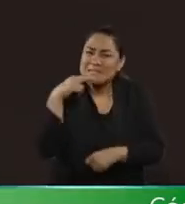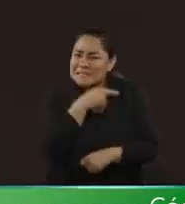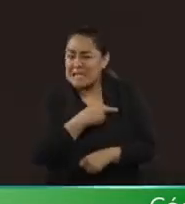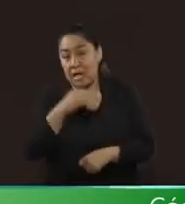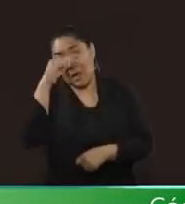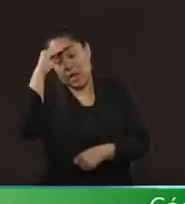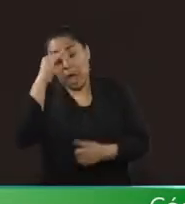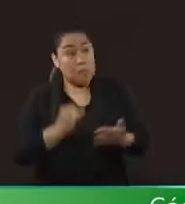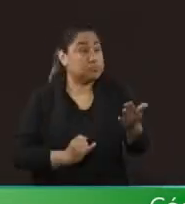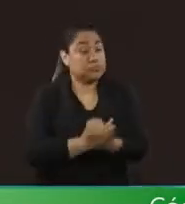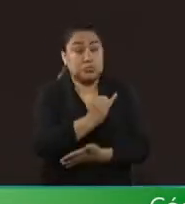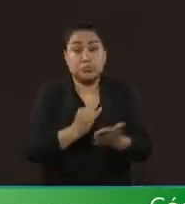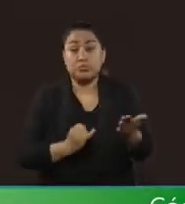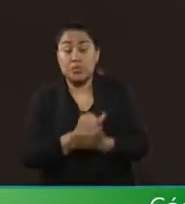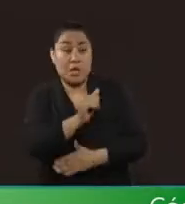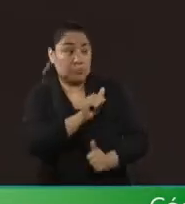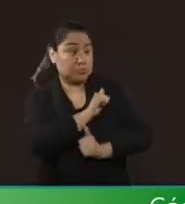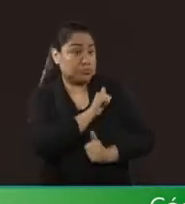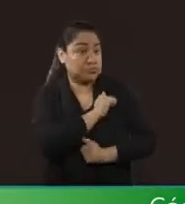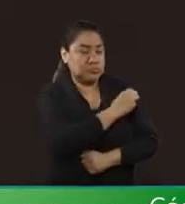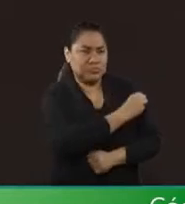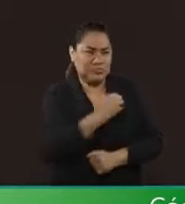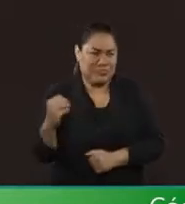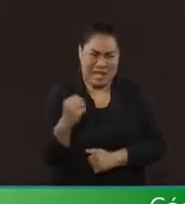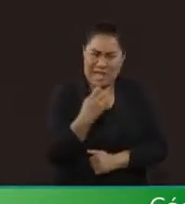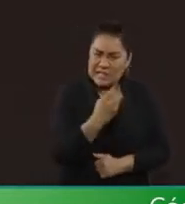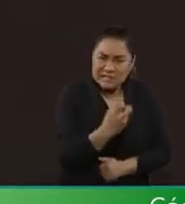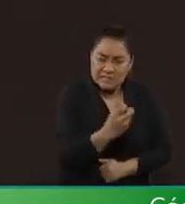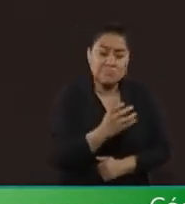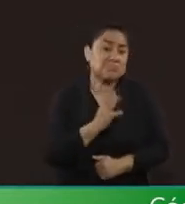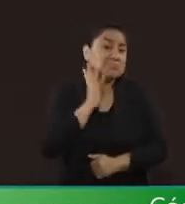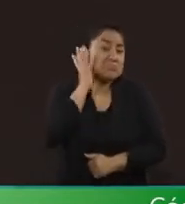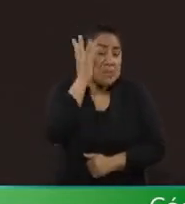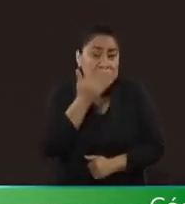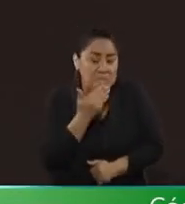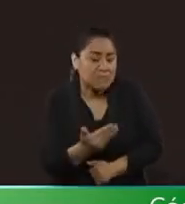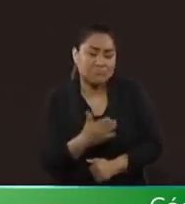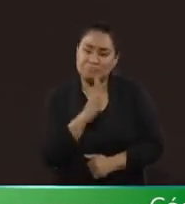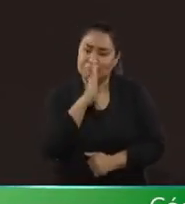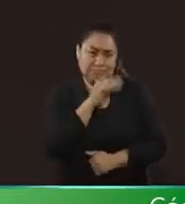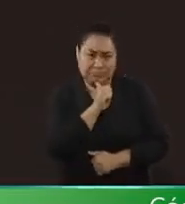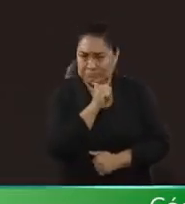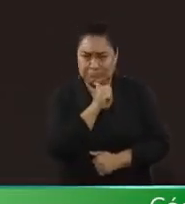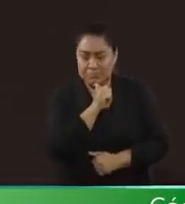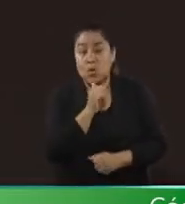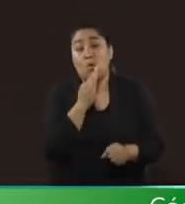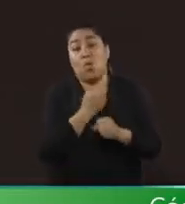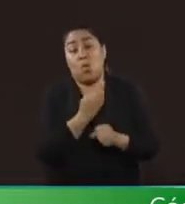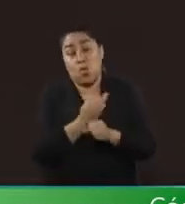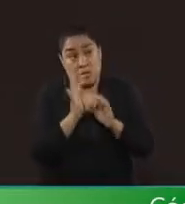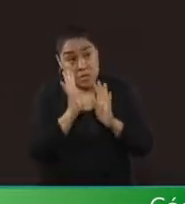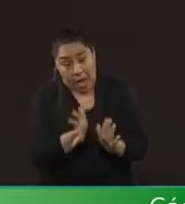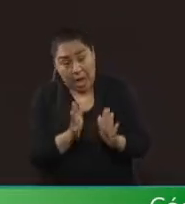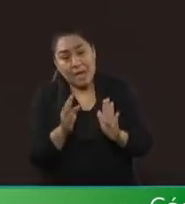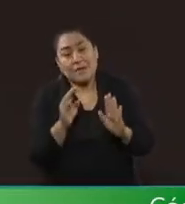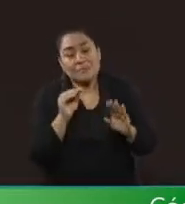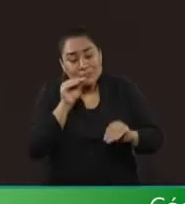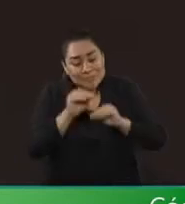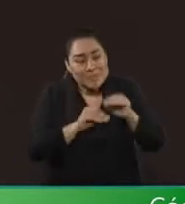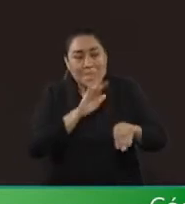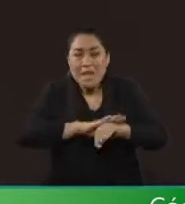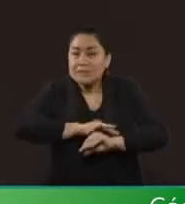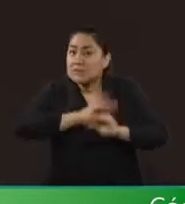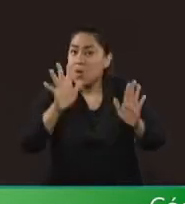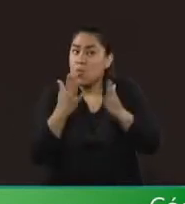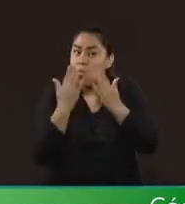en una vía militar que no está dando ni dará los resultados deseados. Y no se está estableciendo límites claros